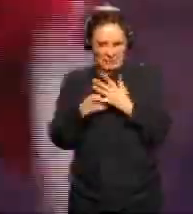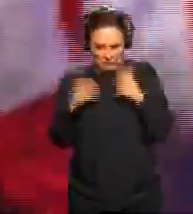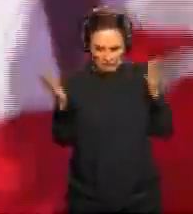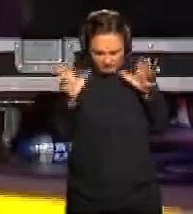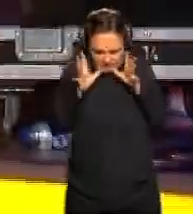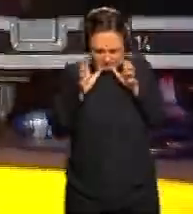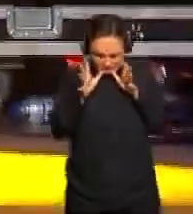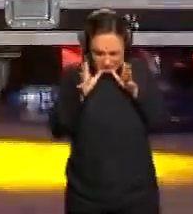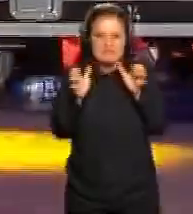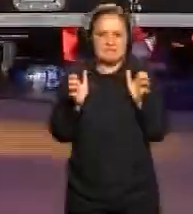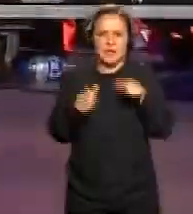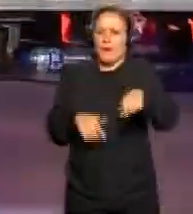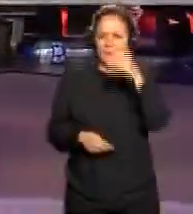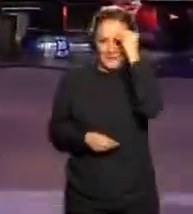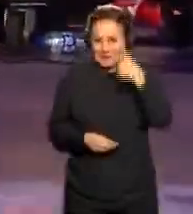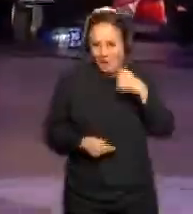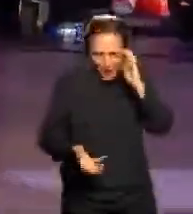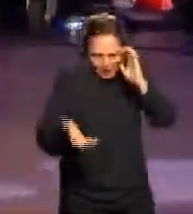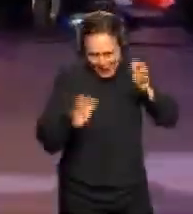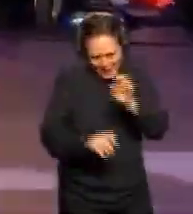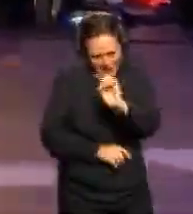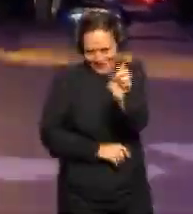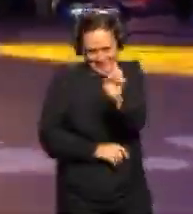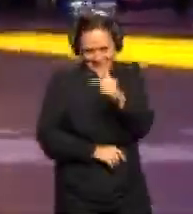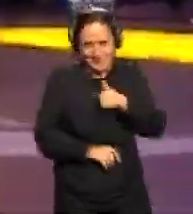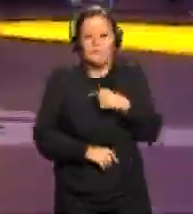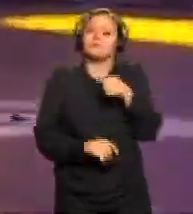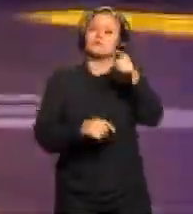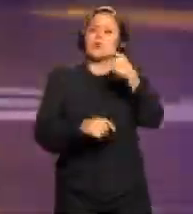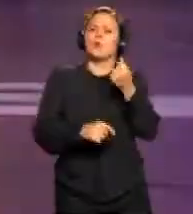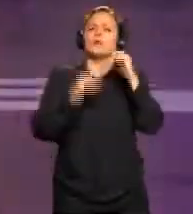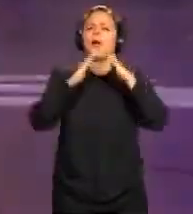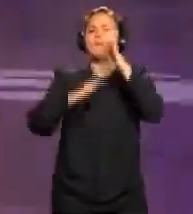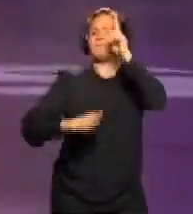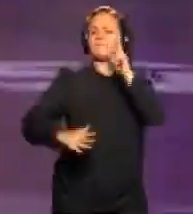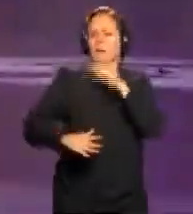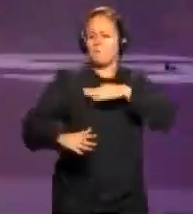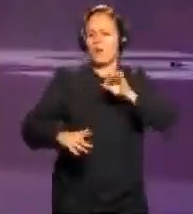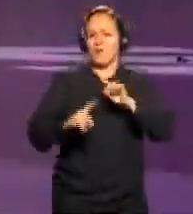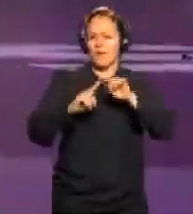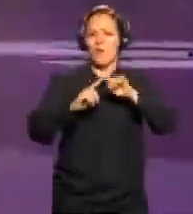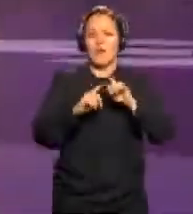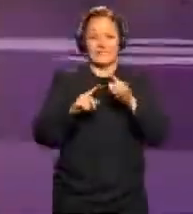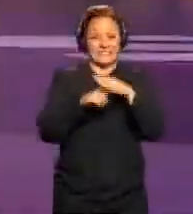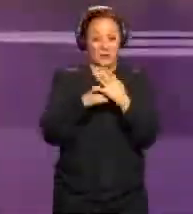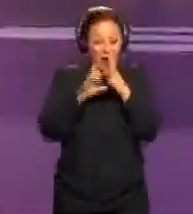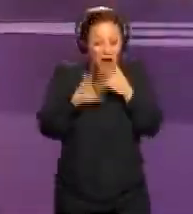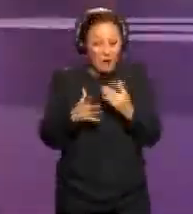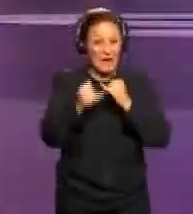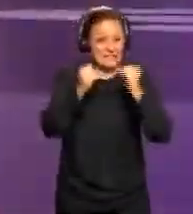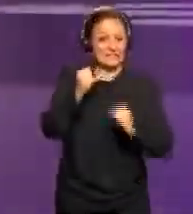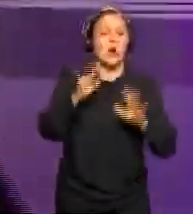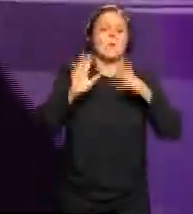pasando. No creas que soy un lunático, podrás permitirte un buen ático. El país en estado muy crítico, pero es